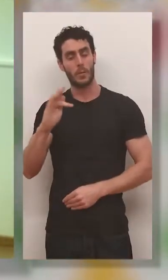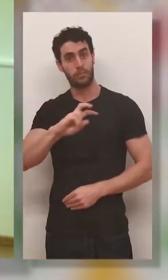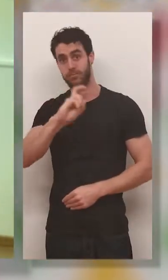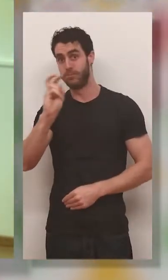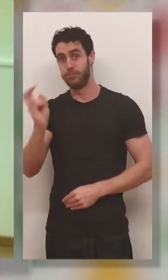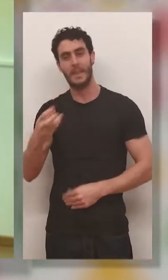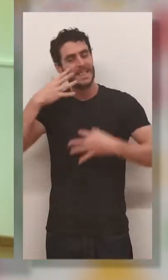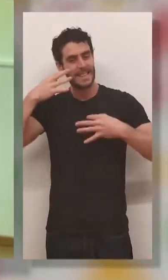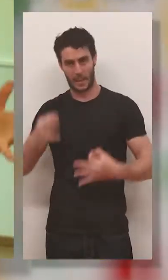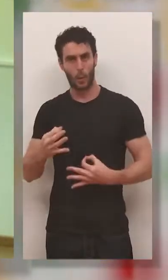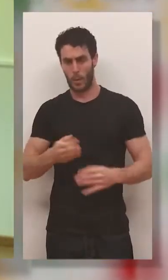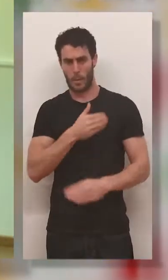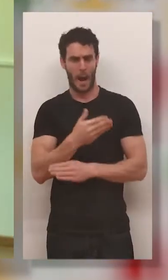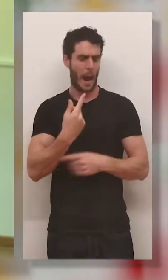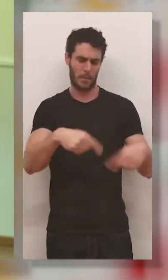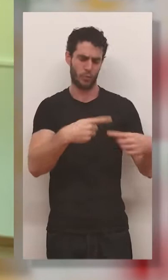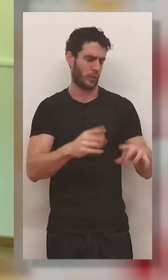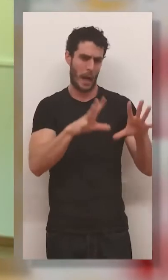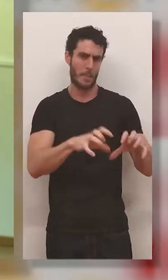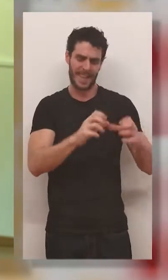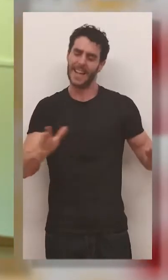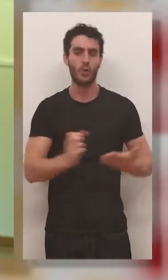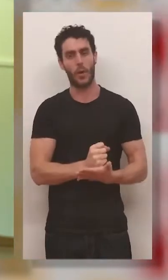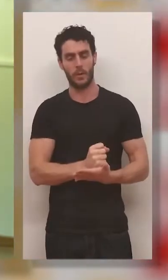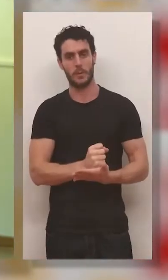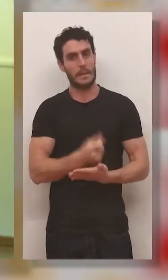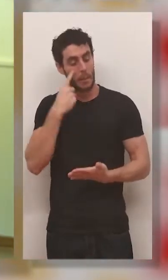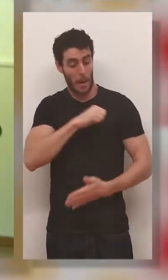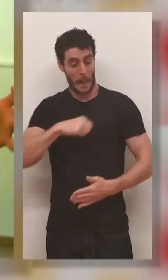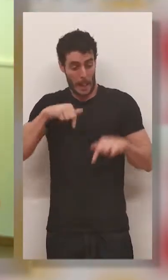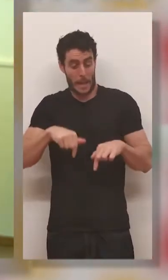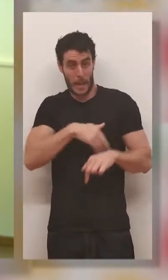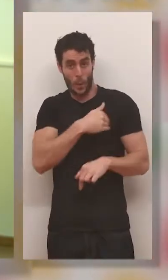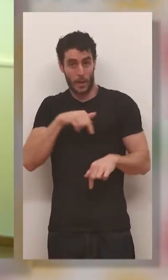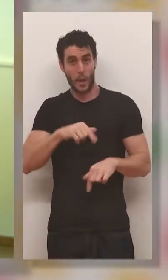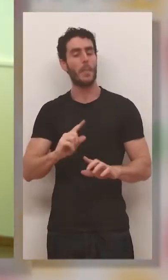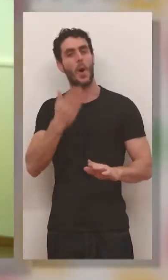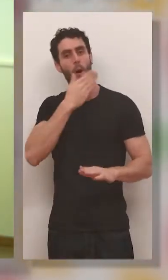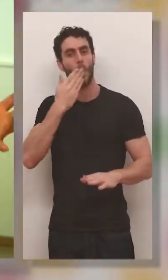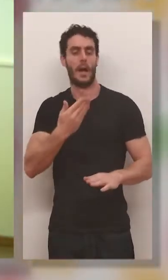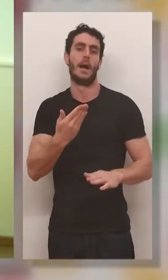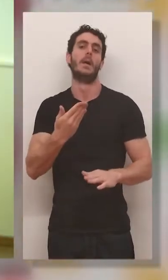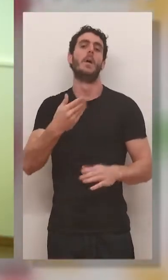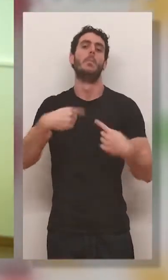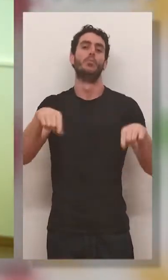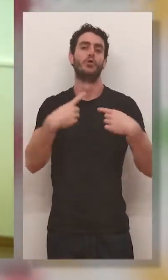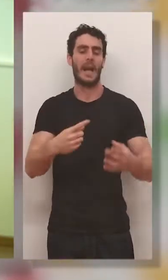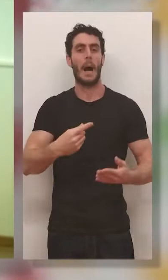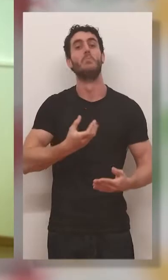todo el mundo llevaría a sus hijos a música, no aquí, particularmente, pero a escuelas de música